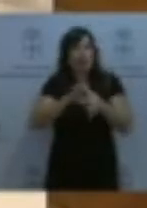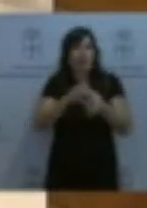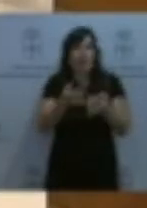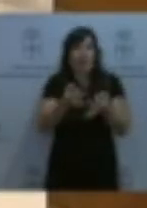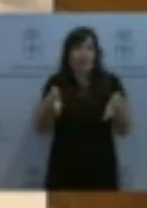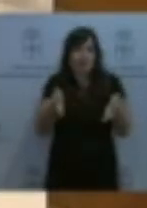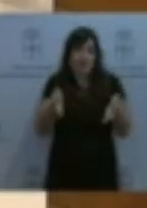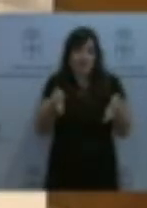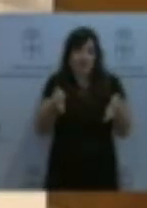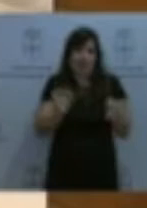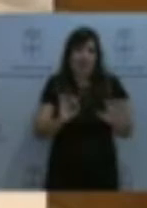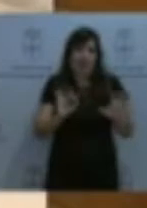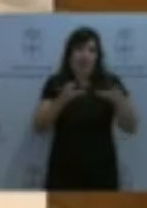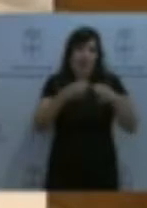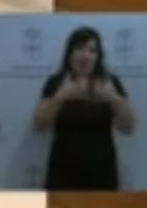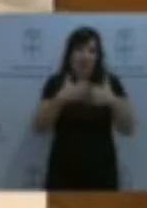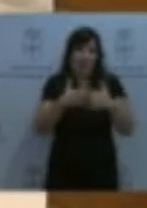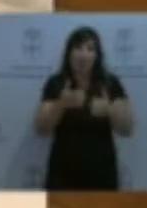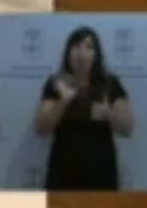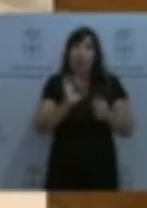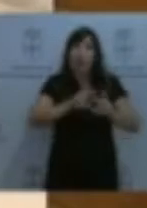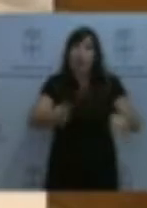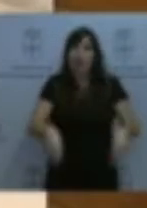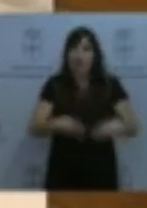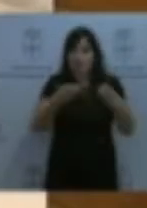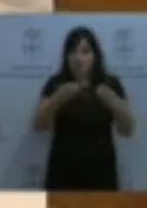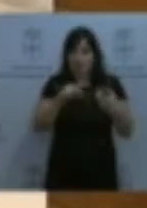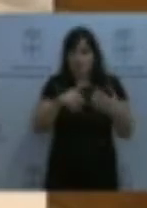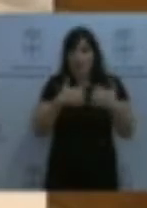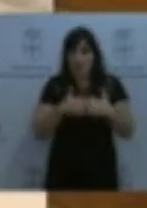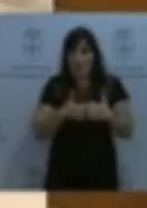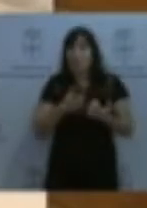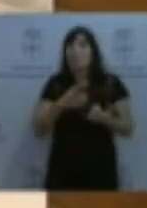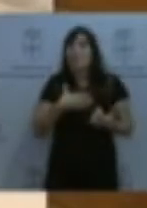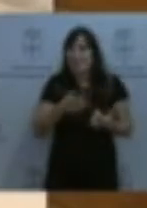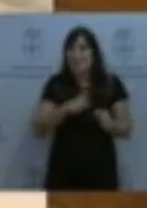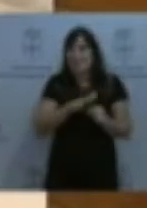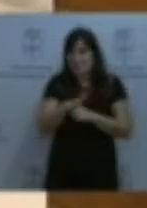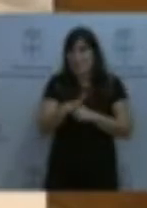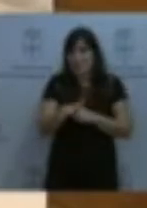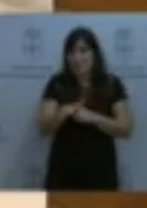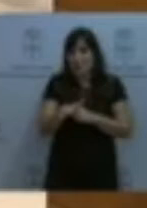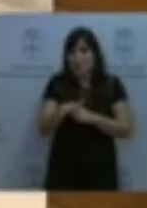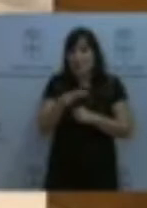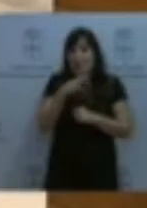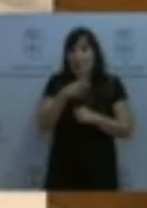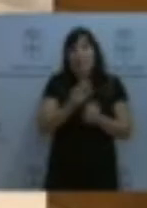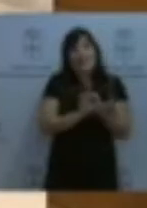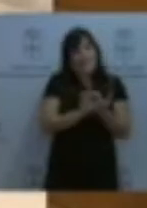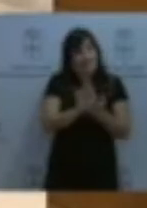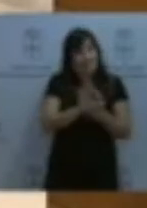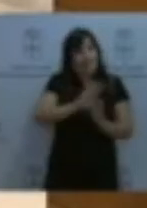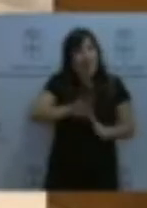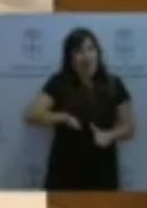actualización reglamentaria de las mismas, que pueden incidir en que el coste de ese servicio esencial sea inferior,